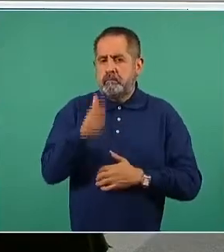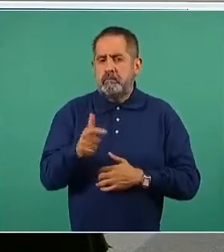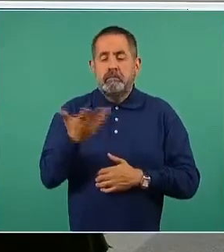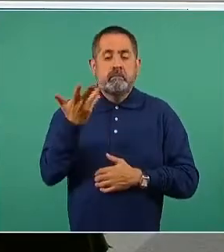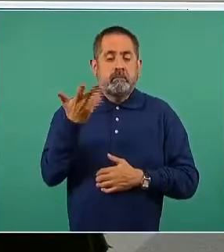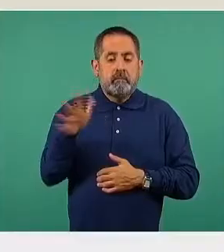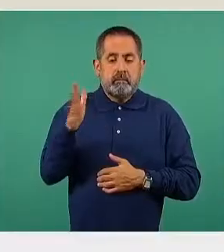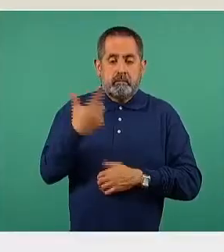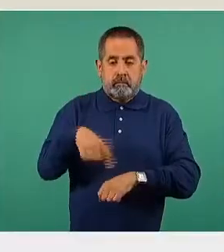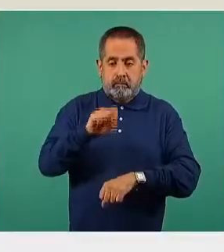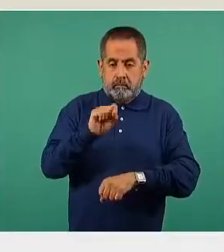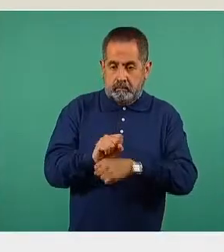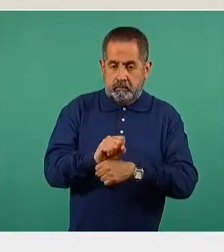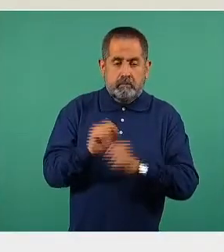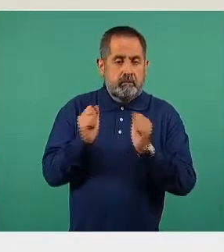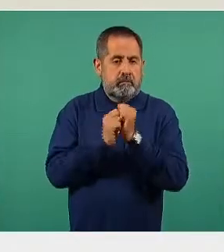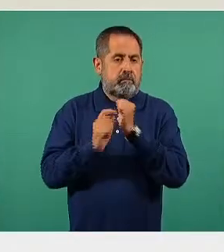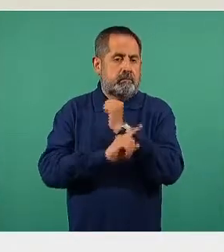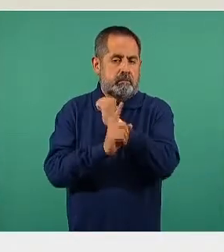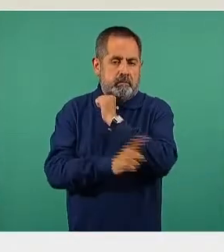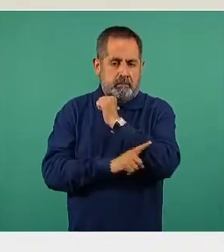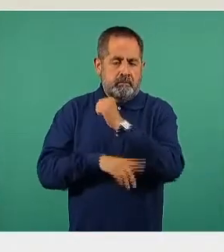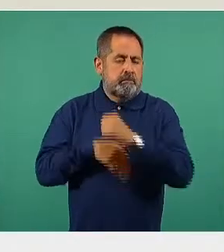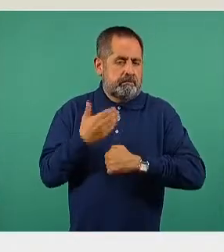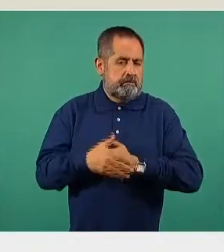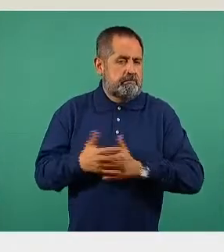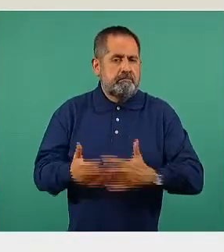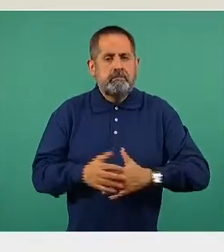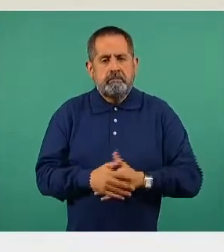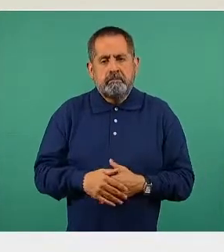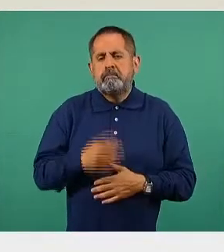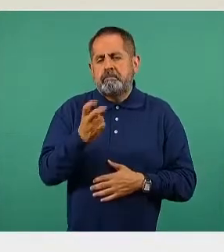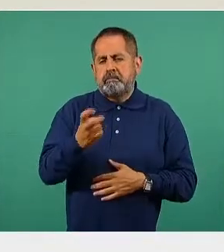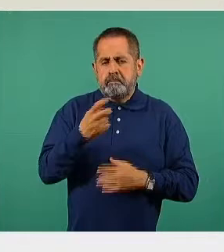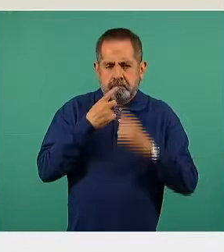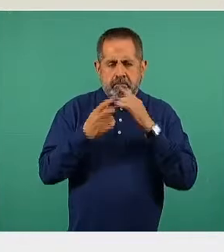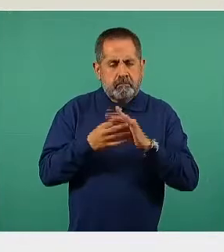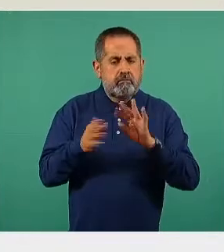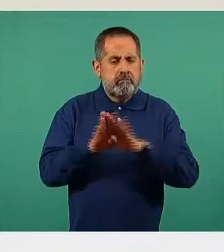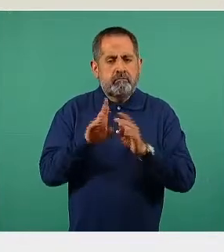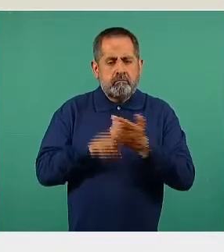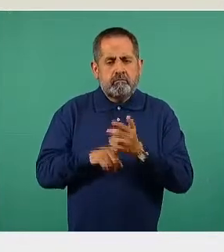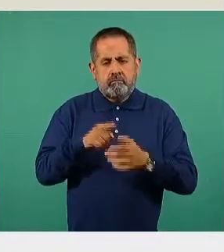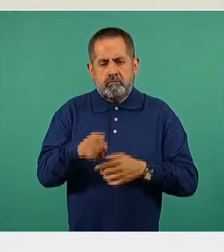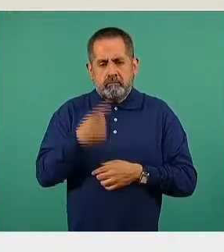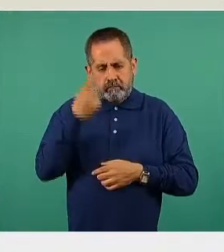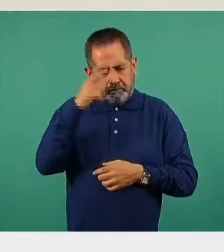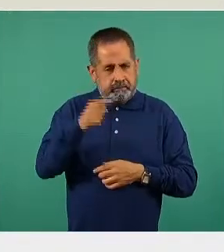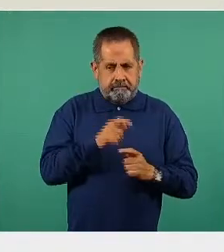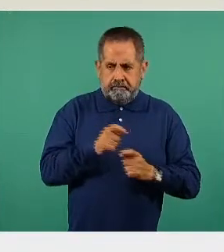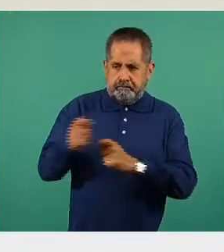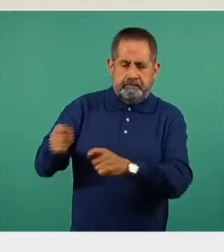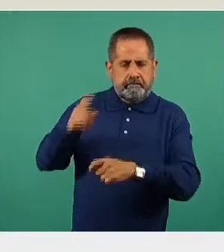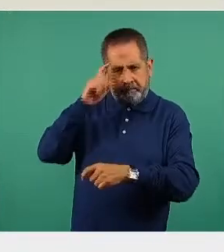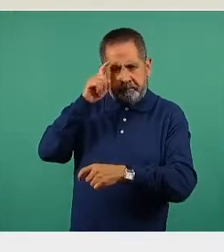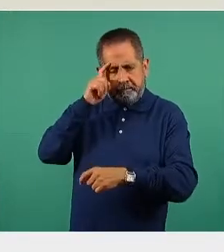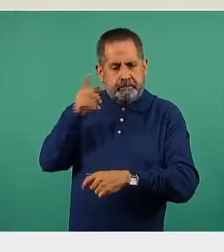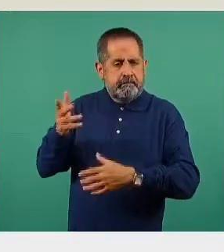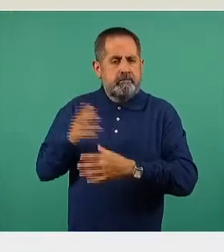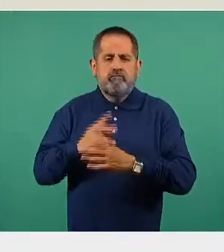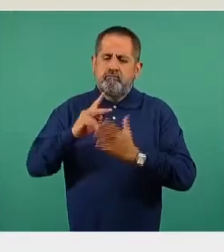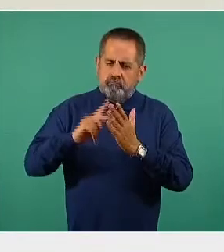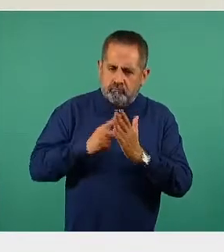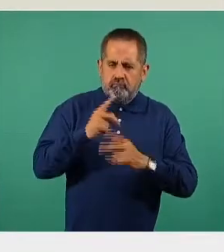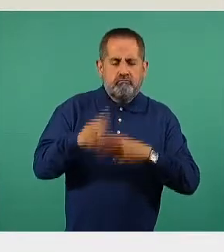10 semanas de embarazo. Para cerrar mi intervención y regresarle el uso de la voz al doctor López-Gatell, quiero de